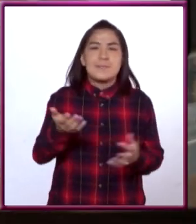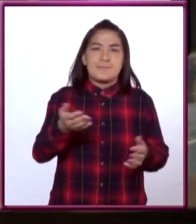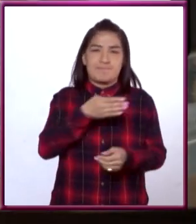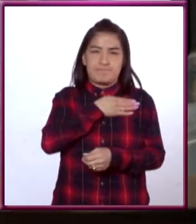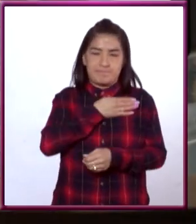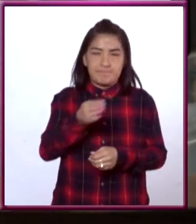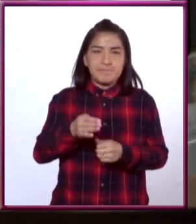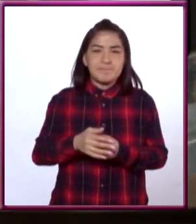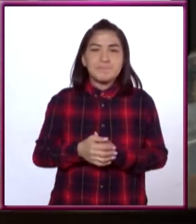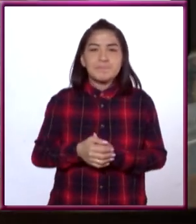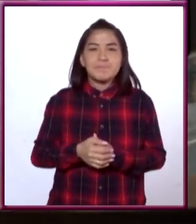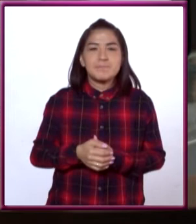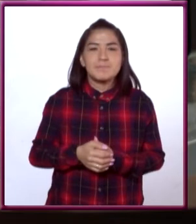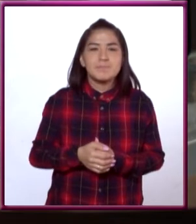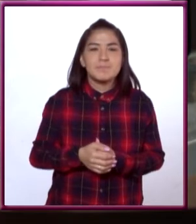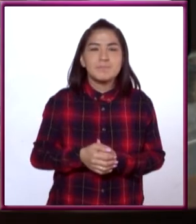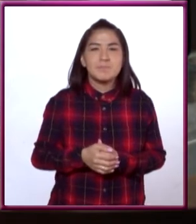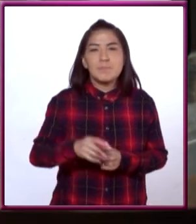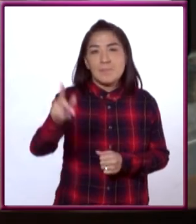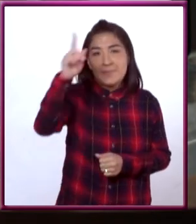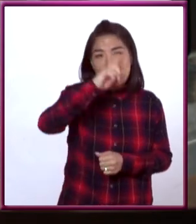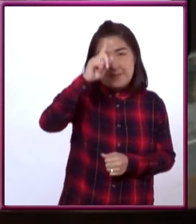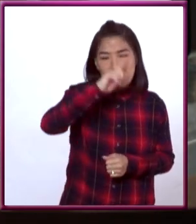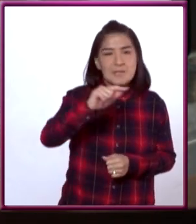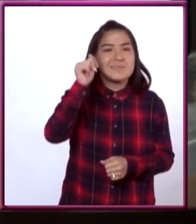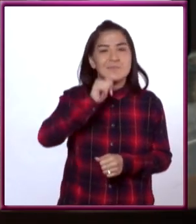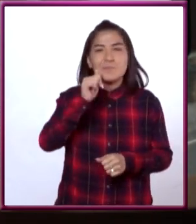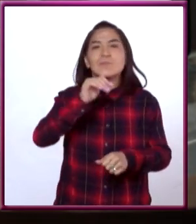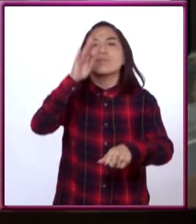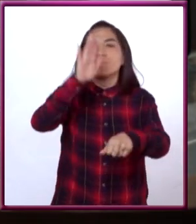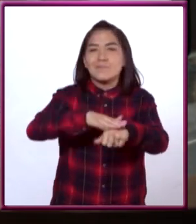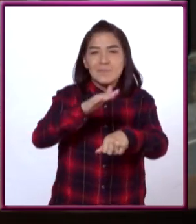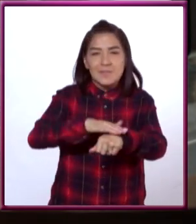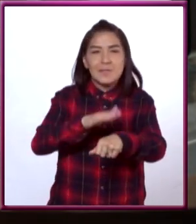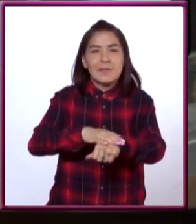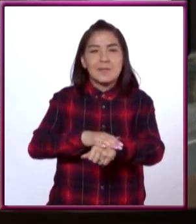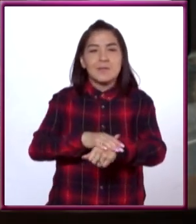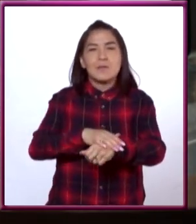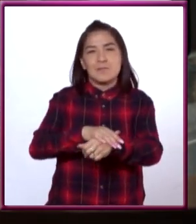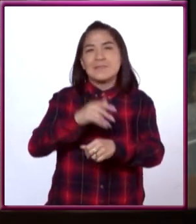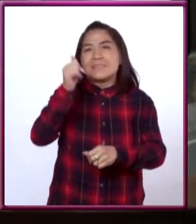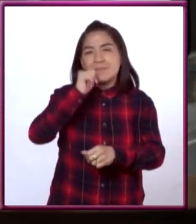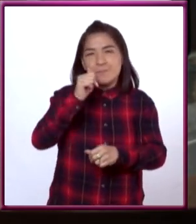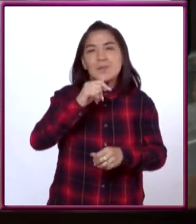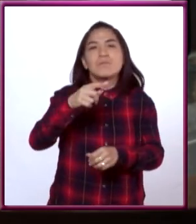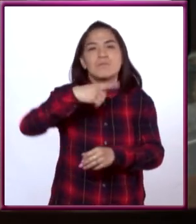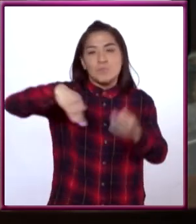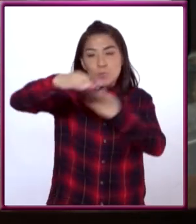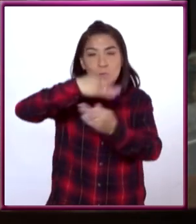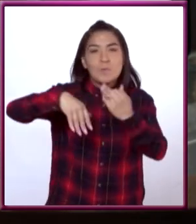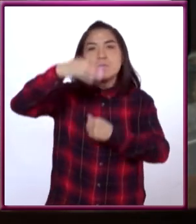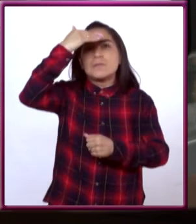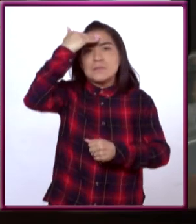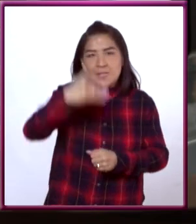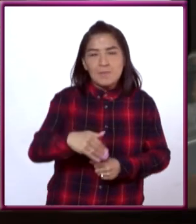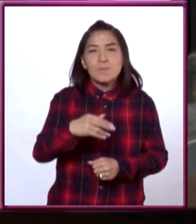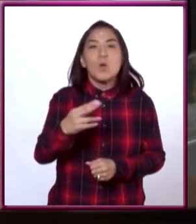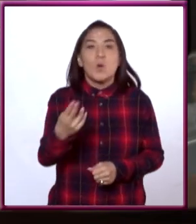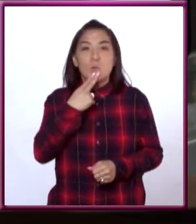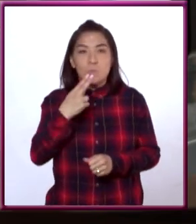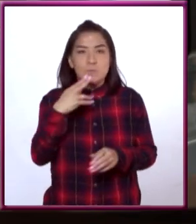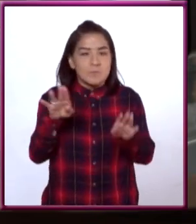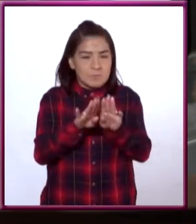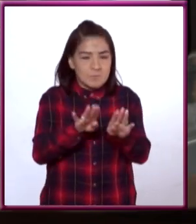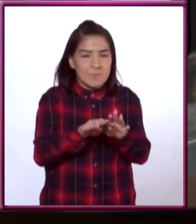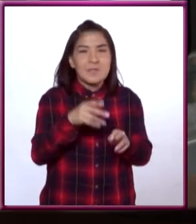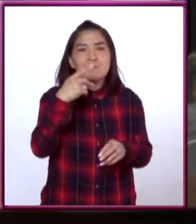Bueno, en general, la recomendación que siempre debe tener uno en mente es usar el